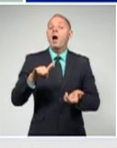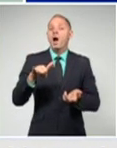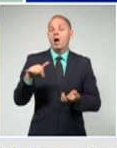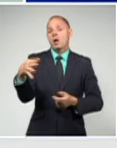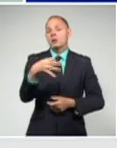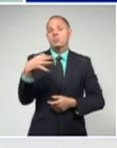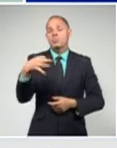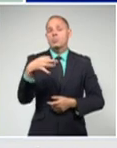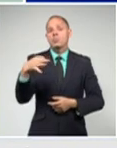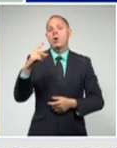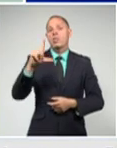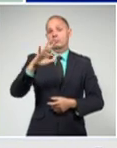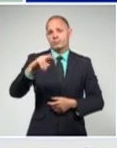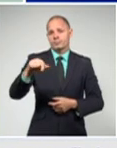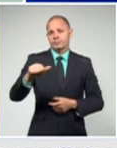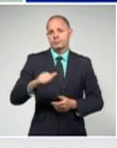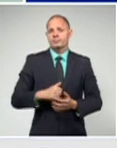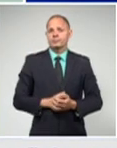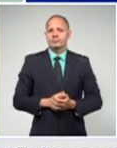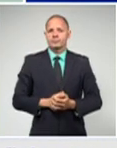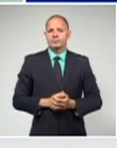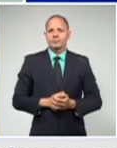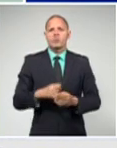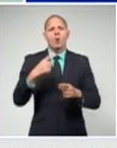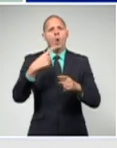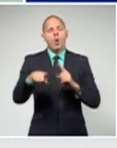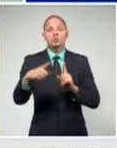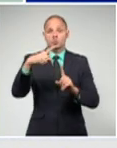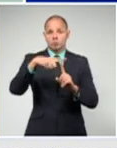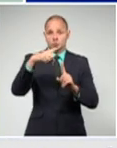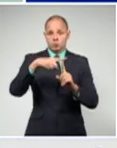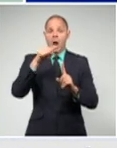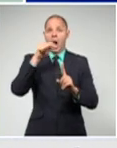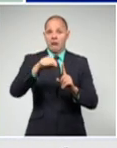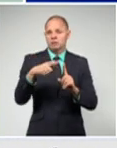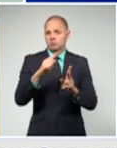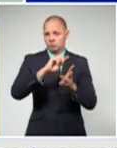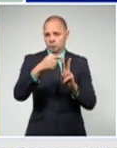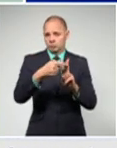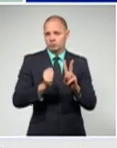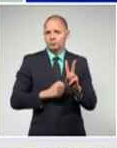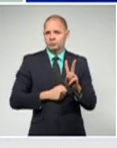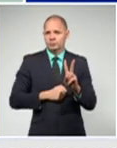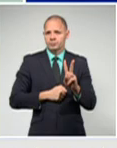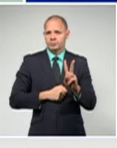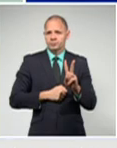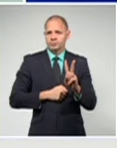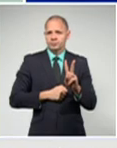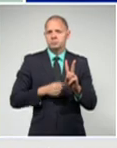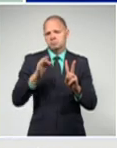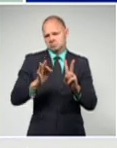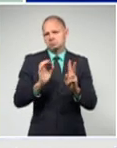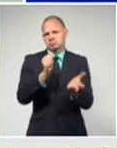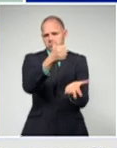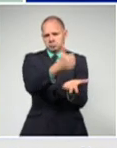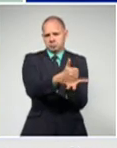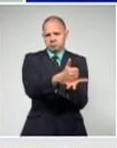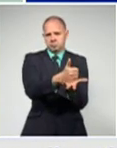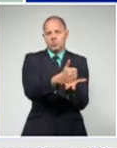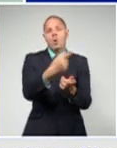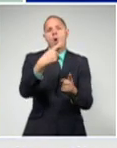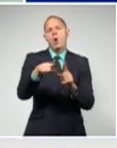Luis Munar, y en la provincia de Las Tunas se diagnostican 2 casos importados, uno del municipio Las